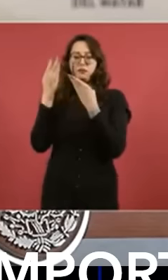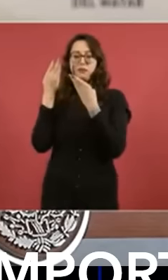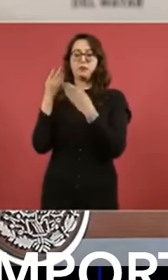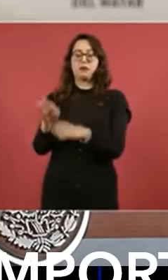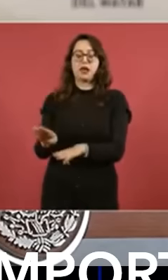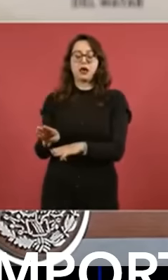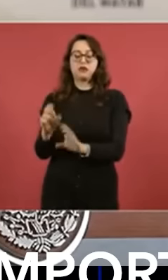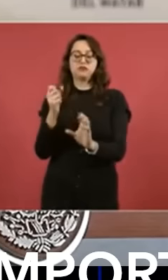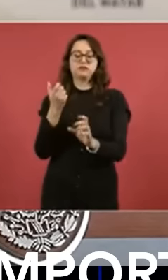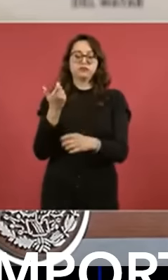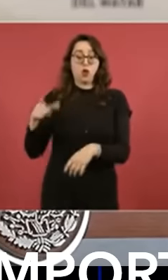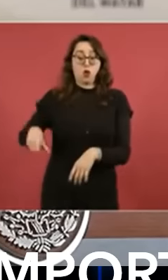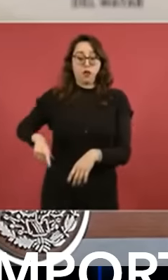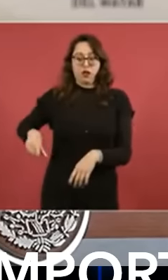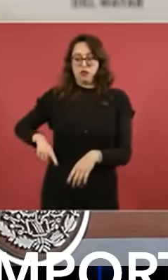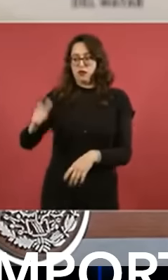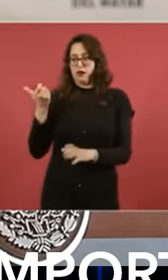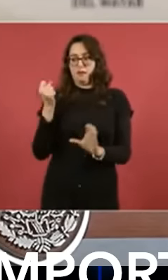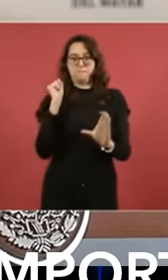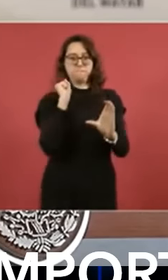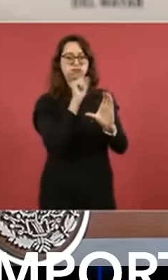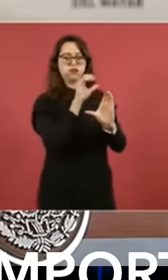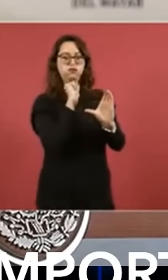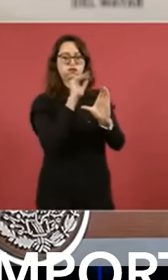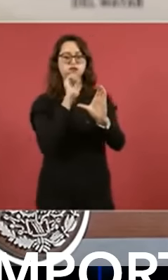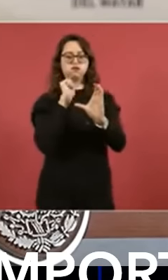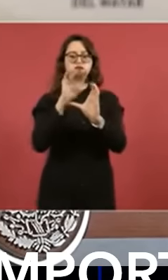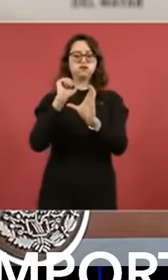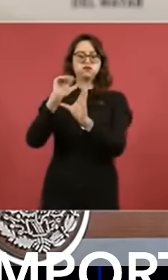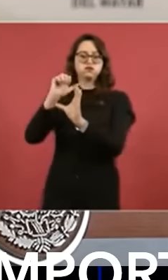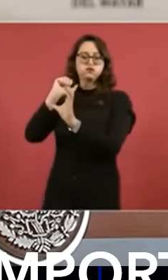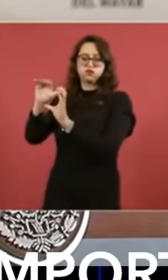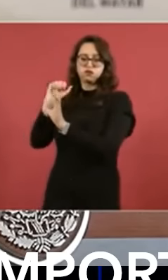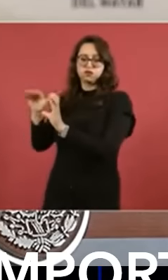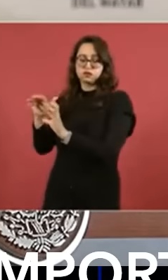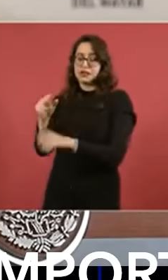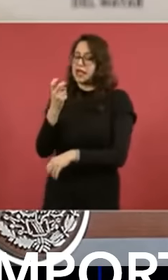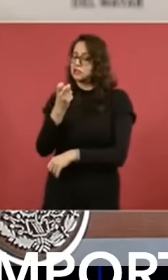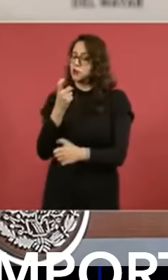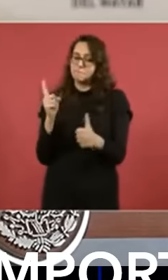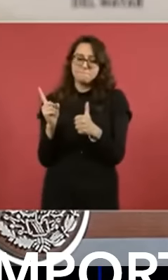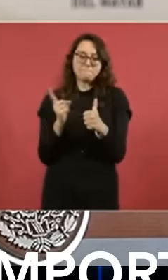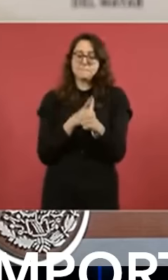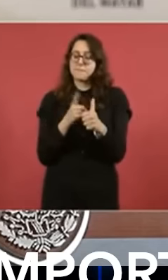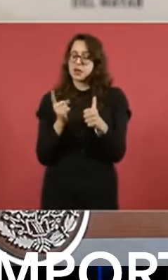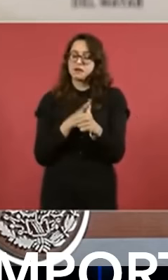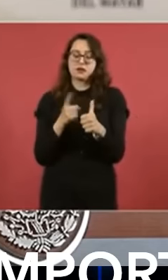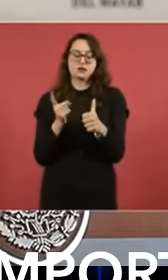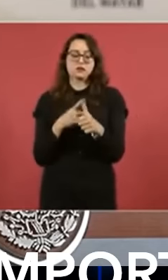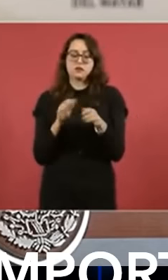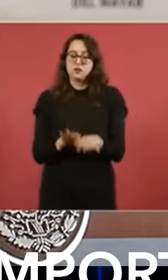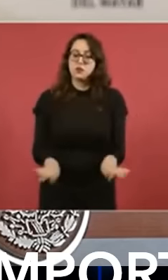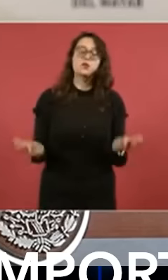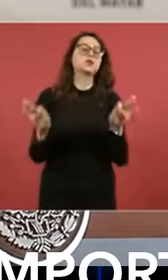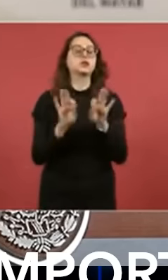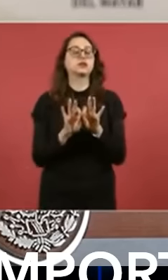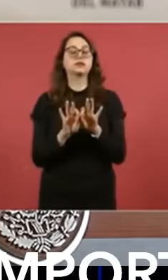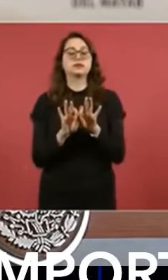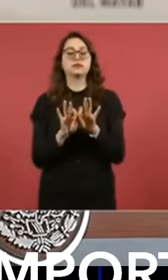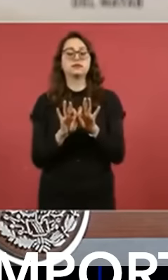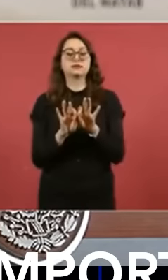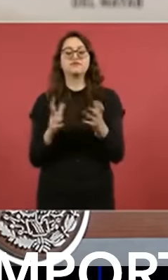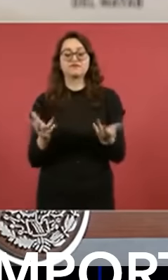instituciones para dispersar los fondos del bienestar, primero, y si